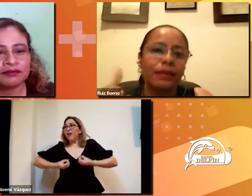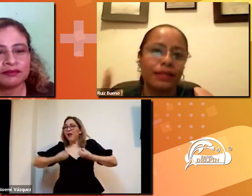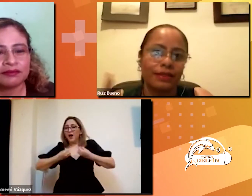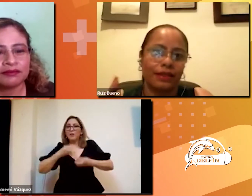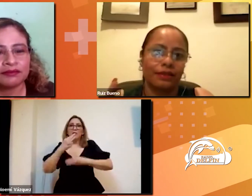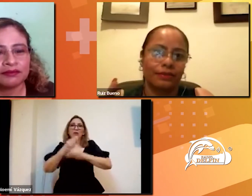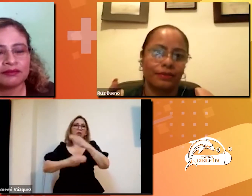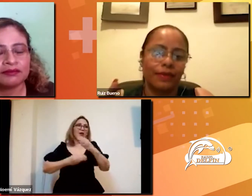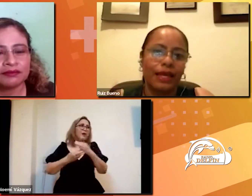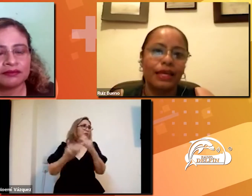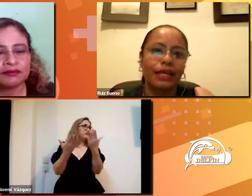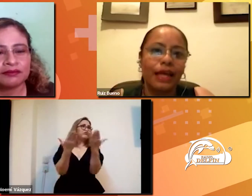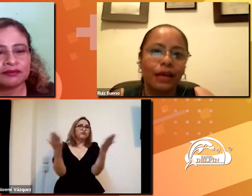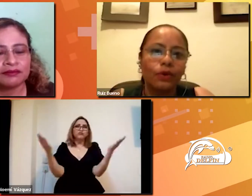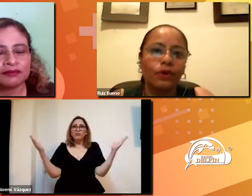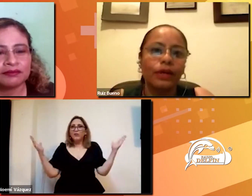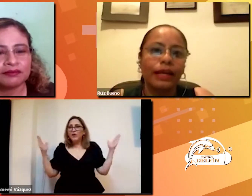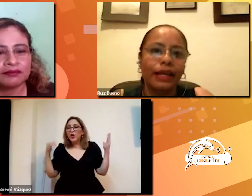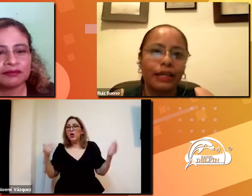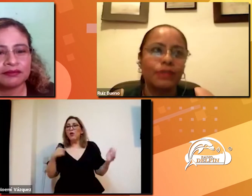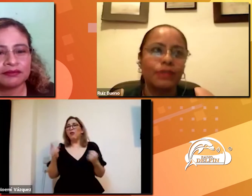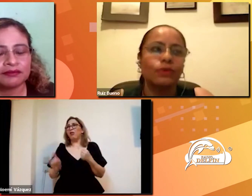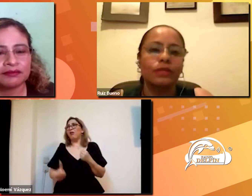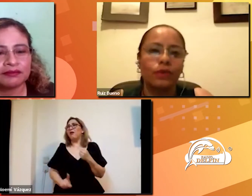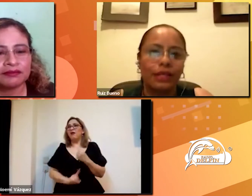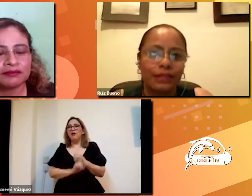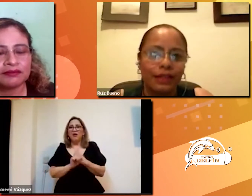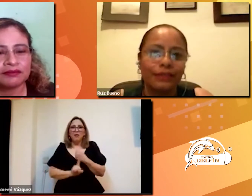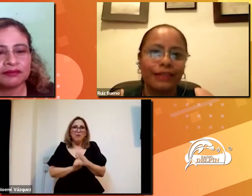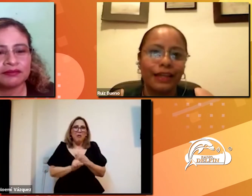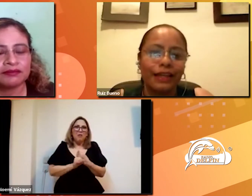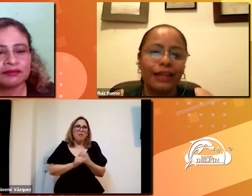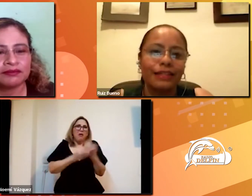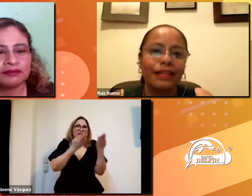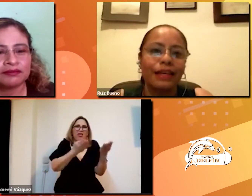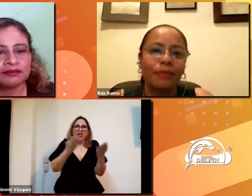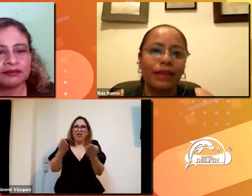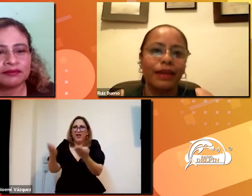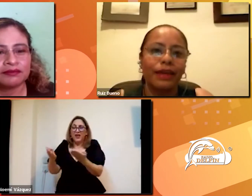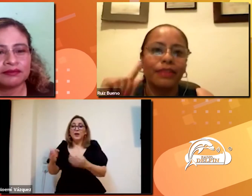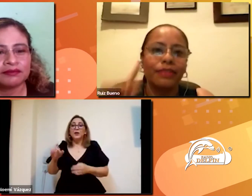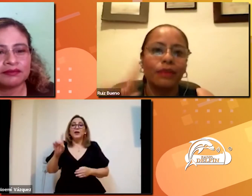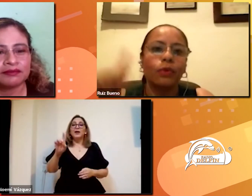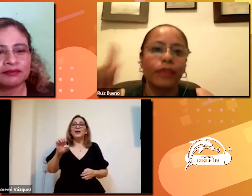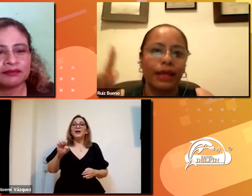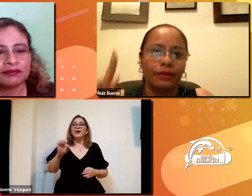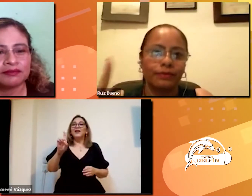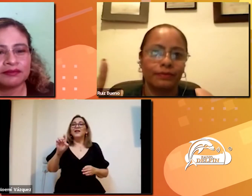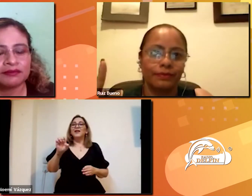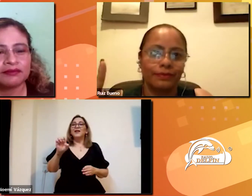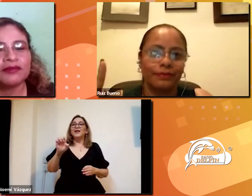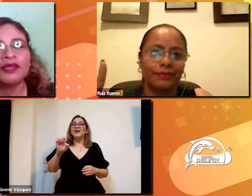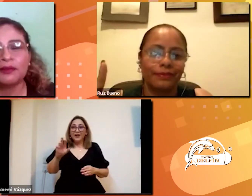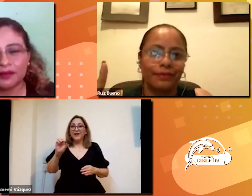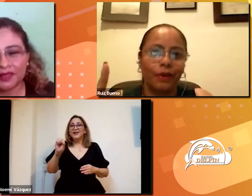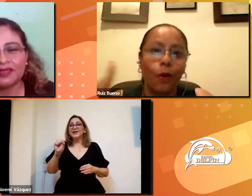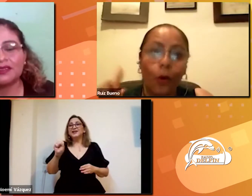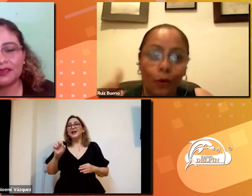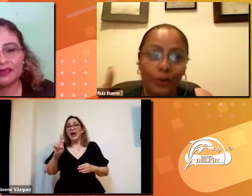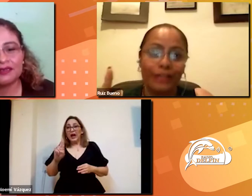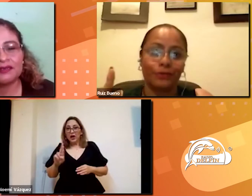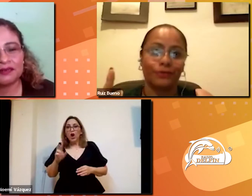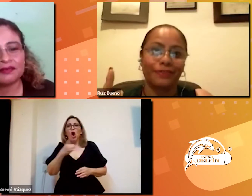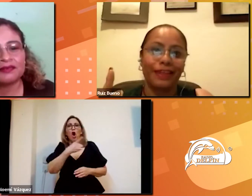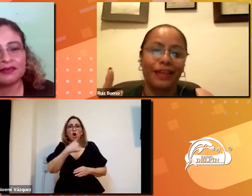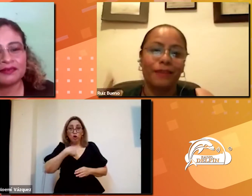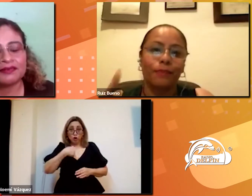del deber ser. Y algo que las personas con ansiedad tienen es el lema de debo de. Ojo